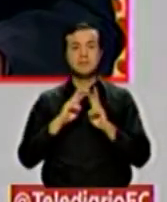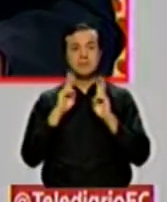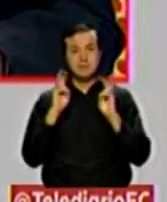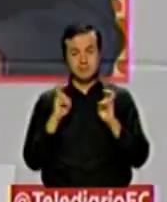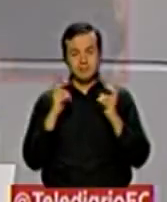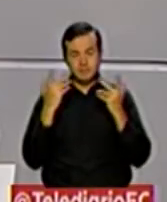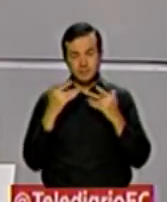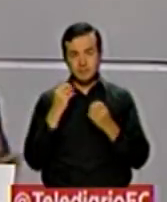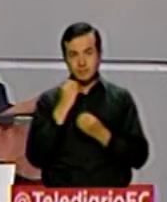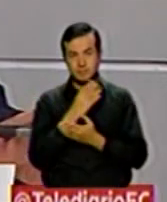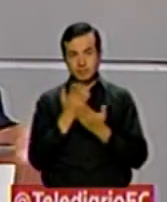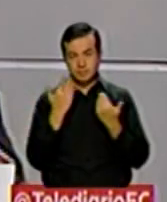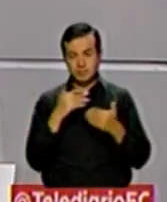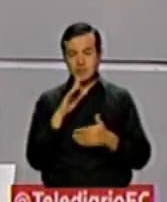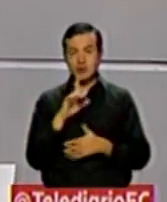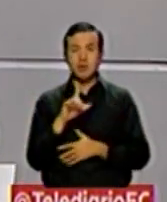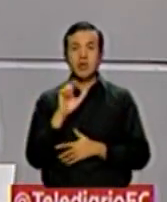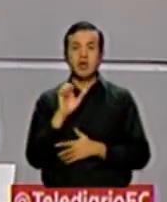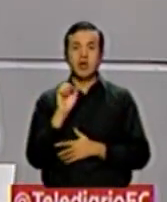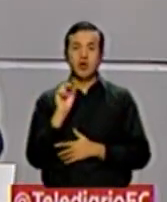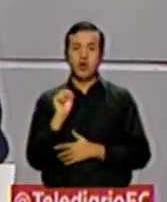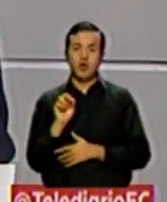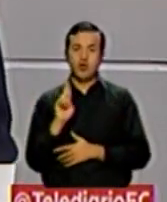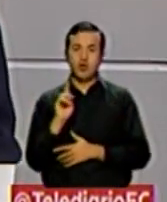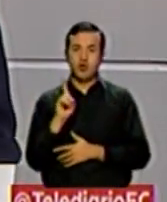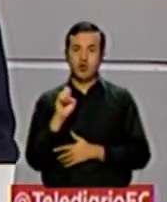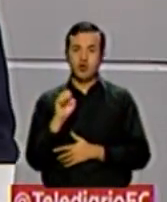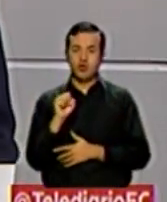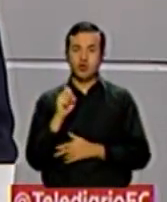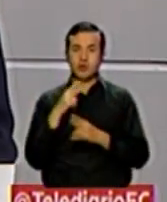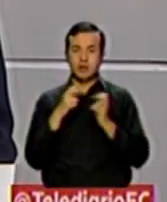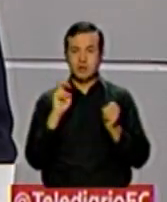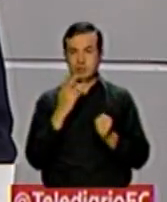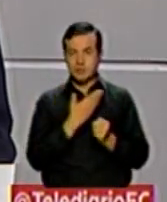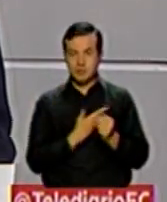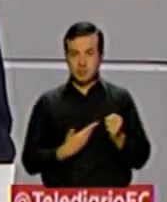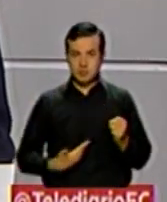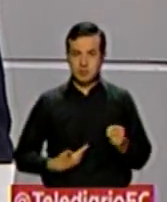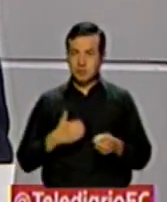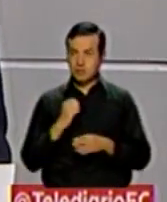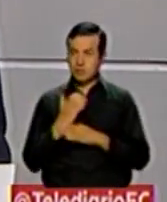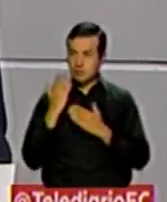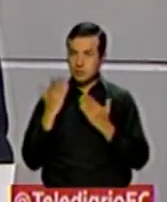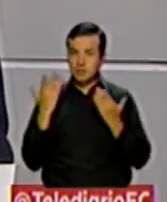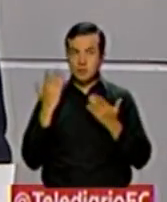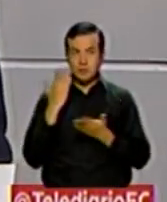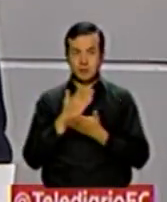tema de entera actualidad. León Roldós Aguilera, ex vicepresidente de la República, aquí en Primera Impresión.